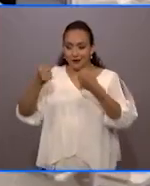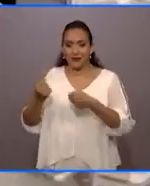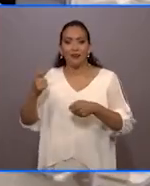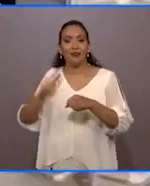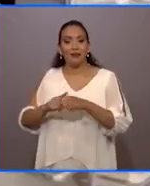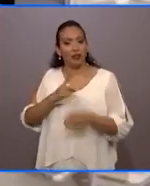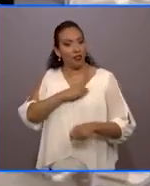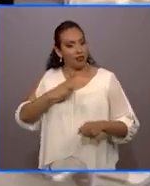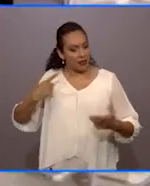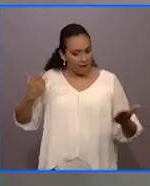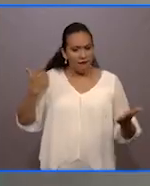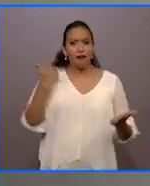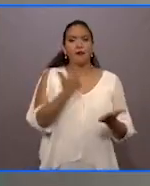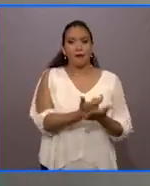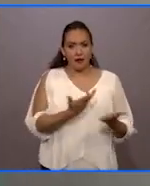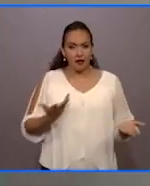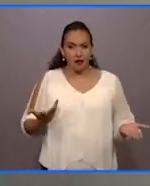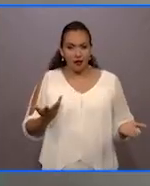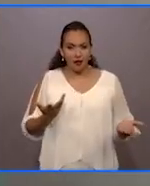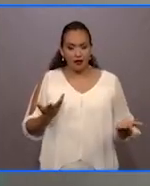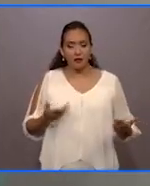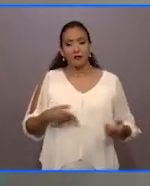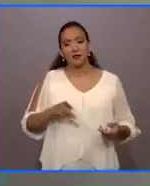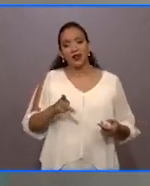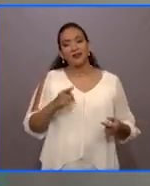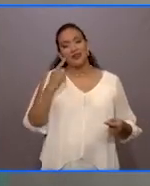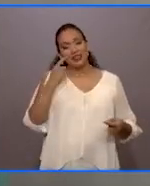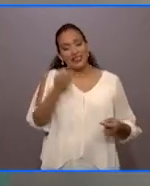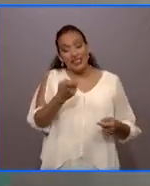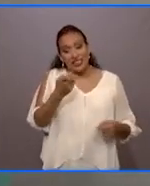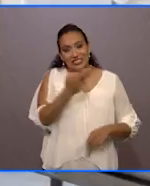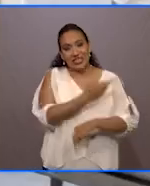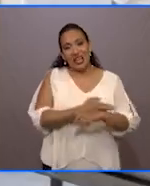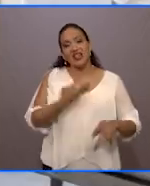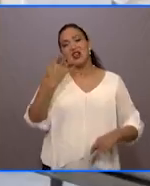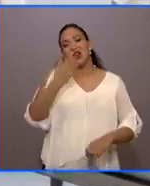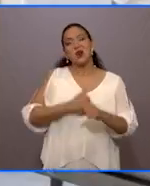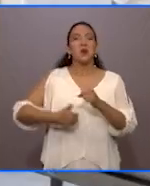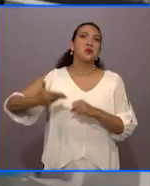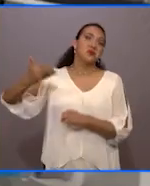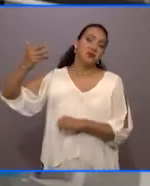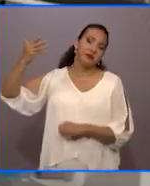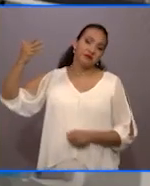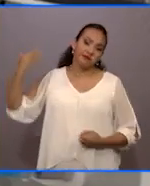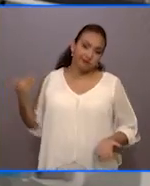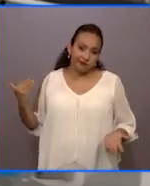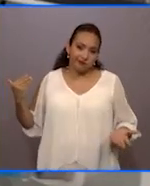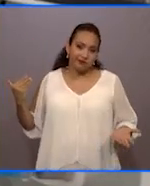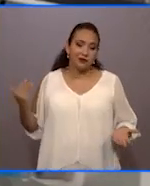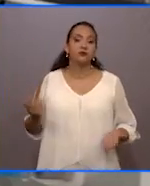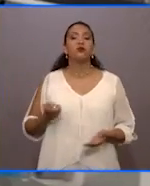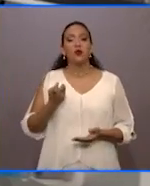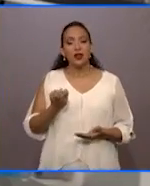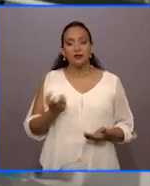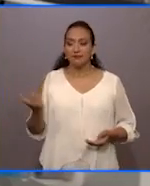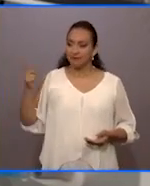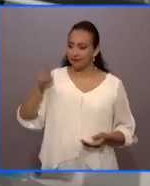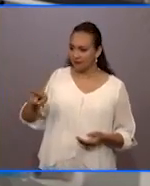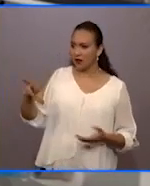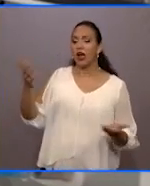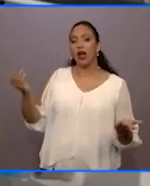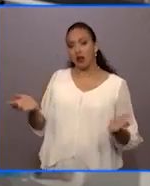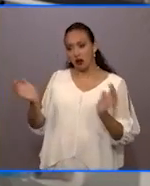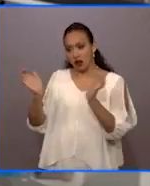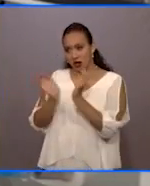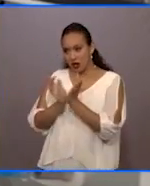otorgara las prestaciones negadas, pero como en el caso ya habían pasado 4 años desde que se suscitó el hecho, se ordenó a la institución